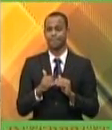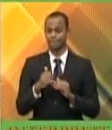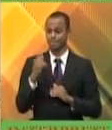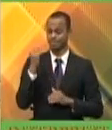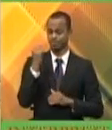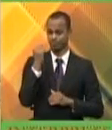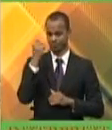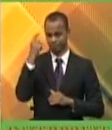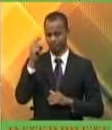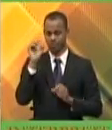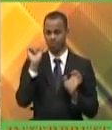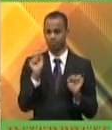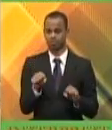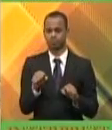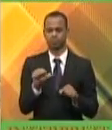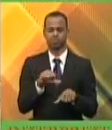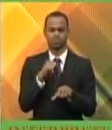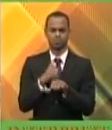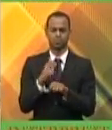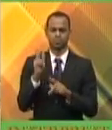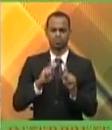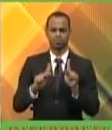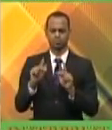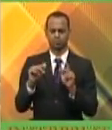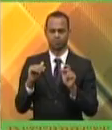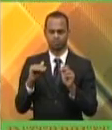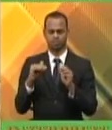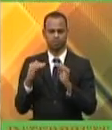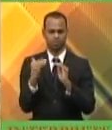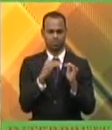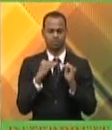para poder poner a las personas